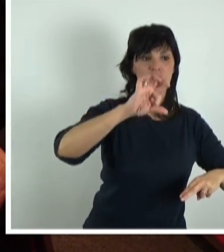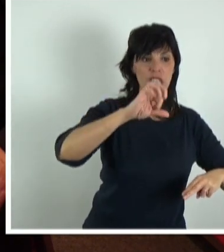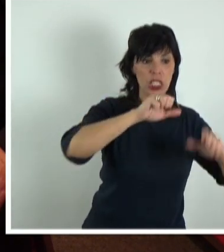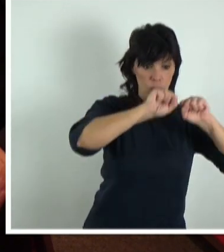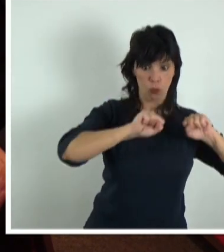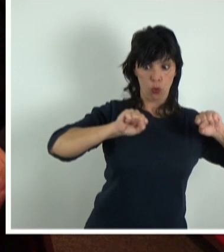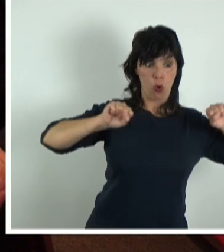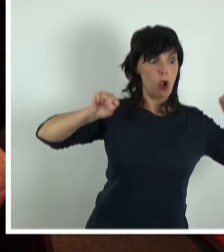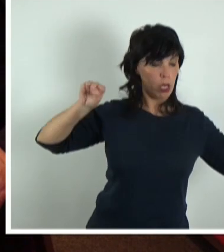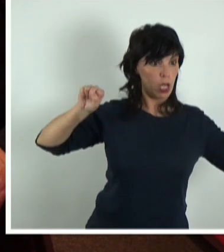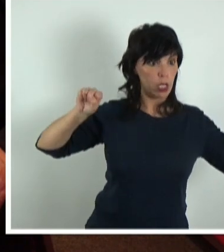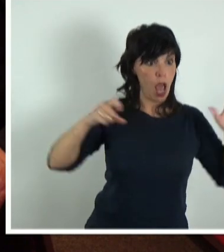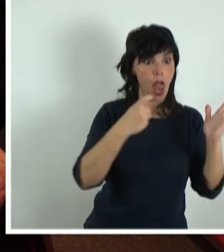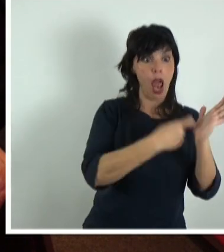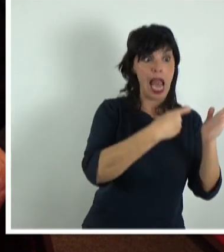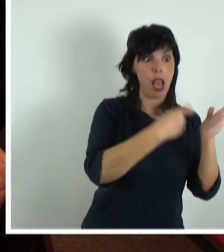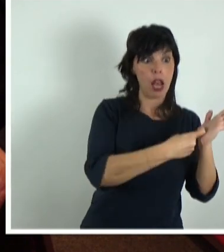Y cuando Él murió,